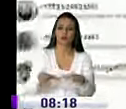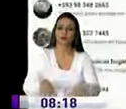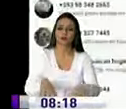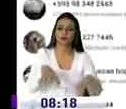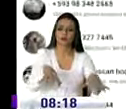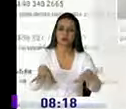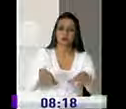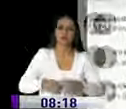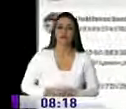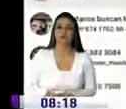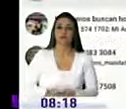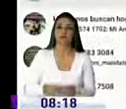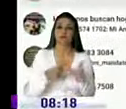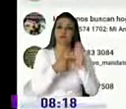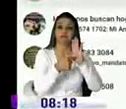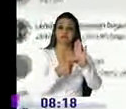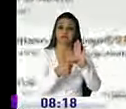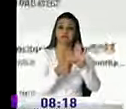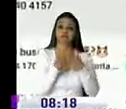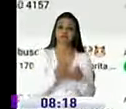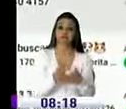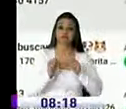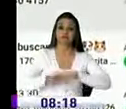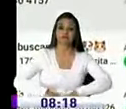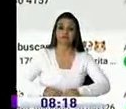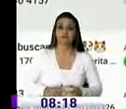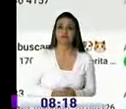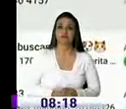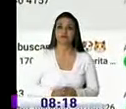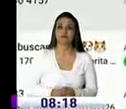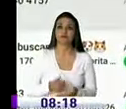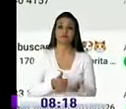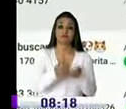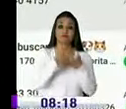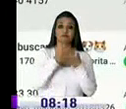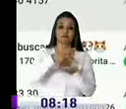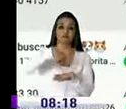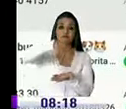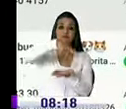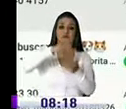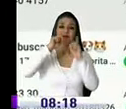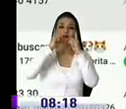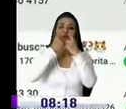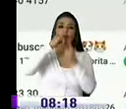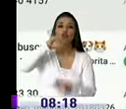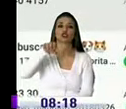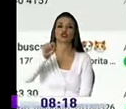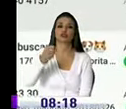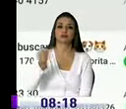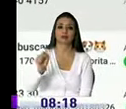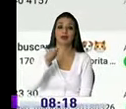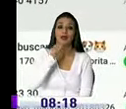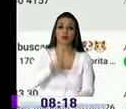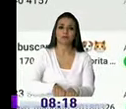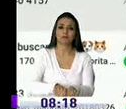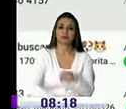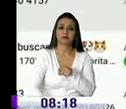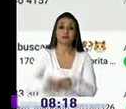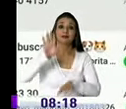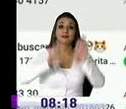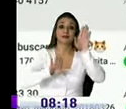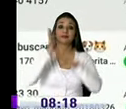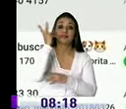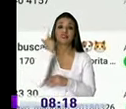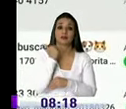grandes. Bueno, ahí estamos pasando para que les ayuden. Muy bien, me pueden ayudar aquí en la parroquia de San José de Minas, una fuga de agua de hace 15 días y no dicen